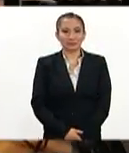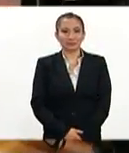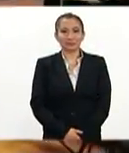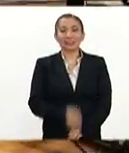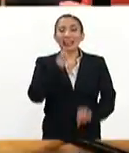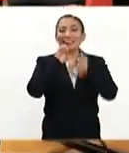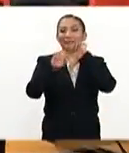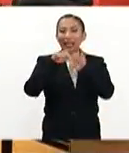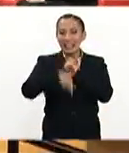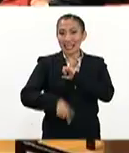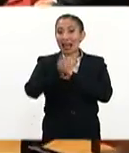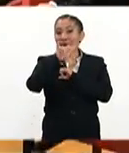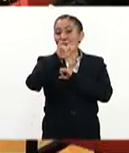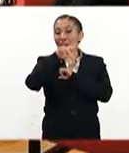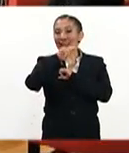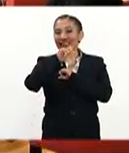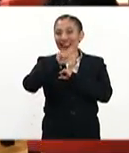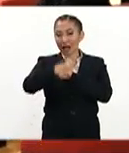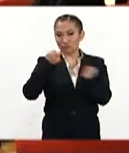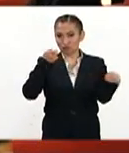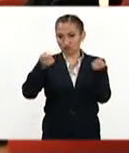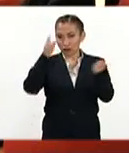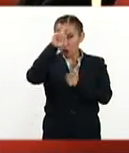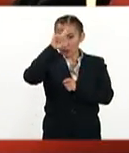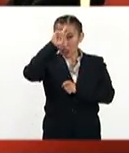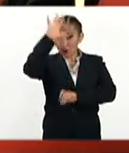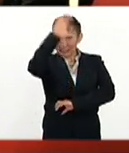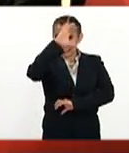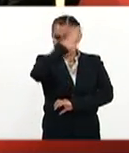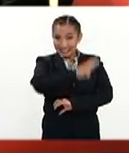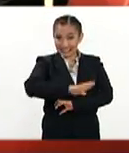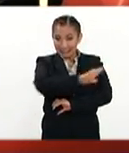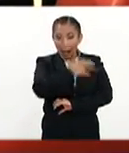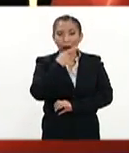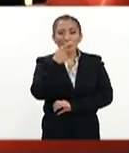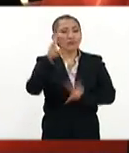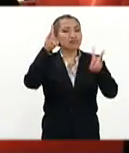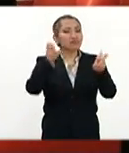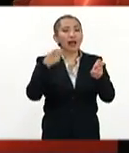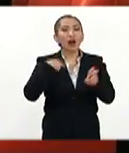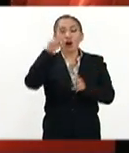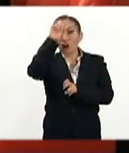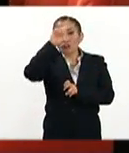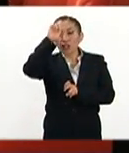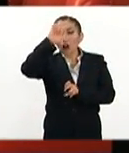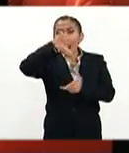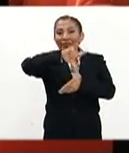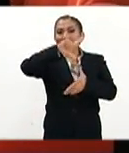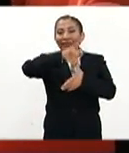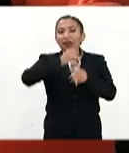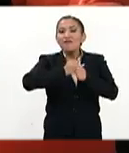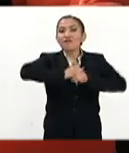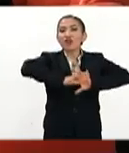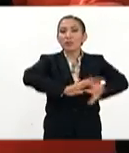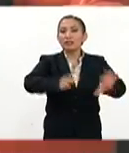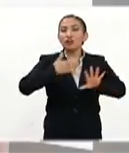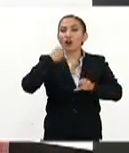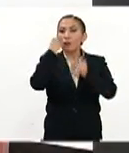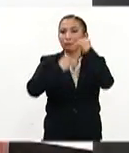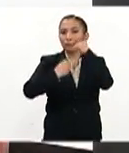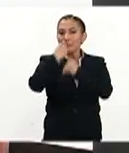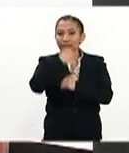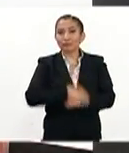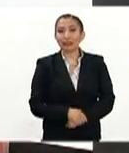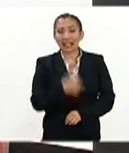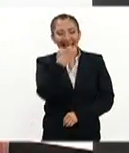En entrevista con Laura Martinel, coordinadora del Consejo Científico, nos habló sobre el Consejo Latinoamericano de Información Alimentaria.